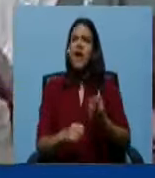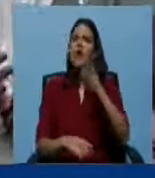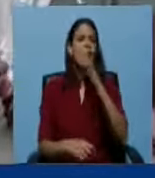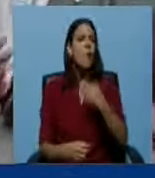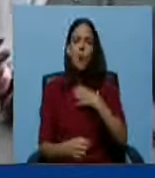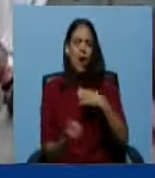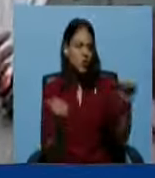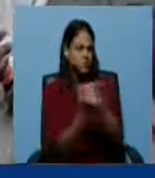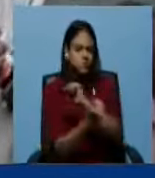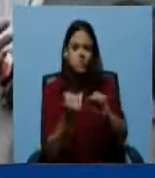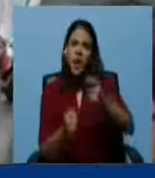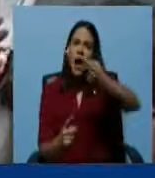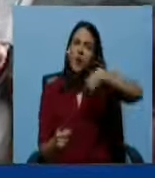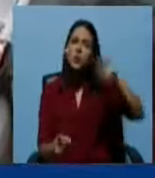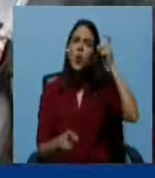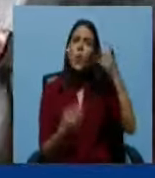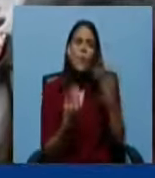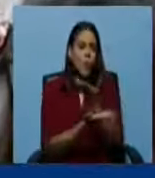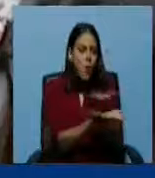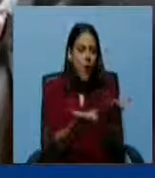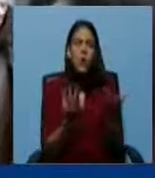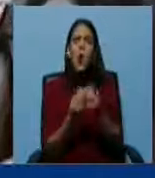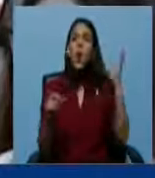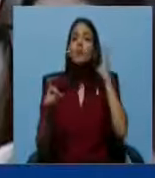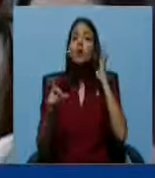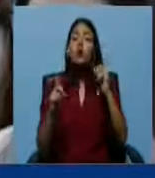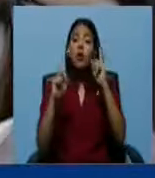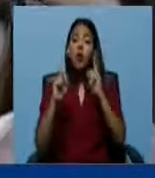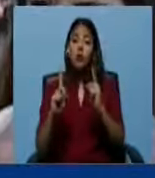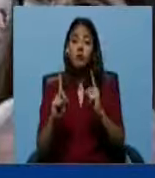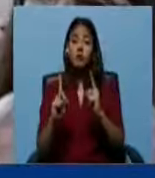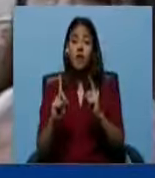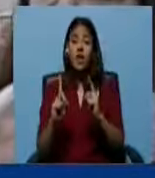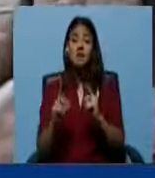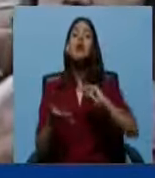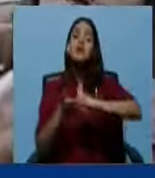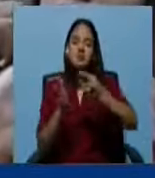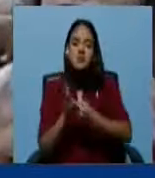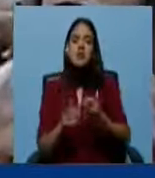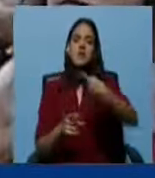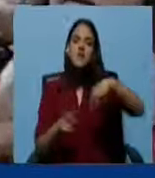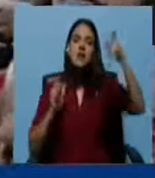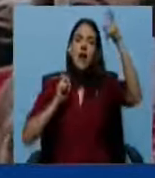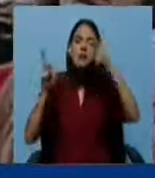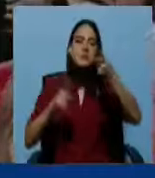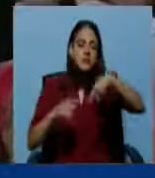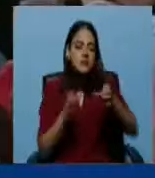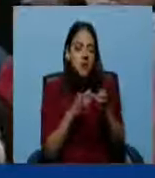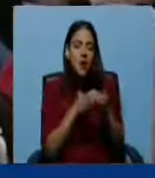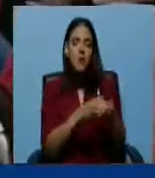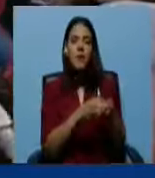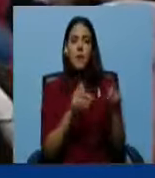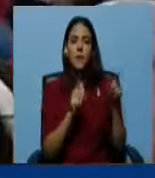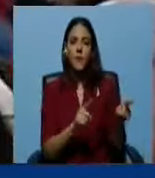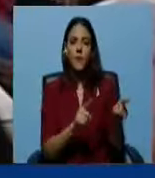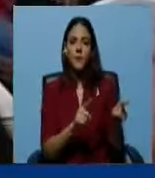indestructible, de pueblo consciente. Es el chavismo, que nadie